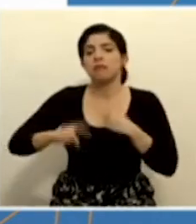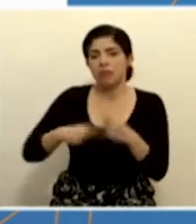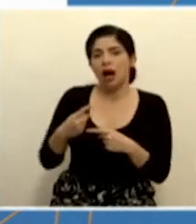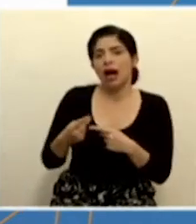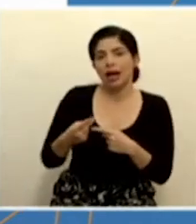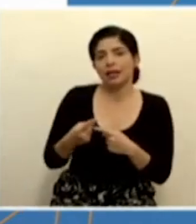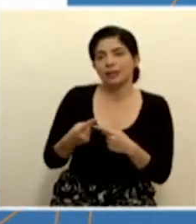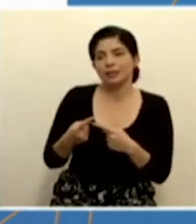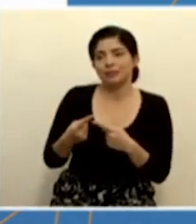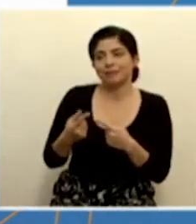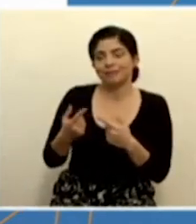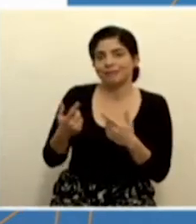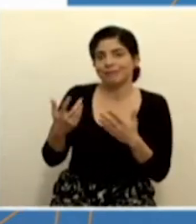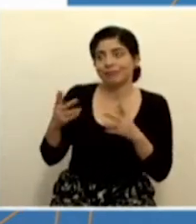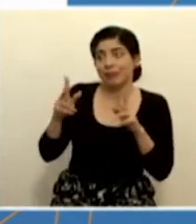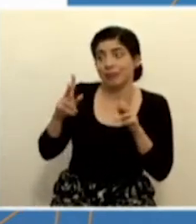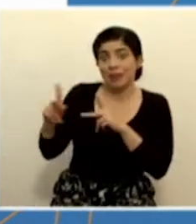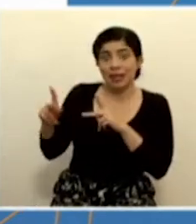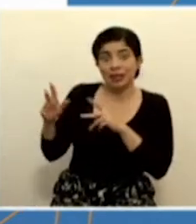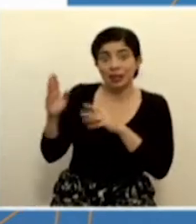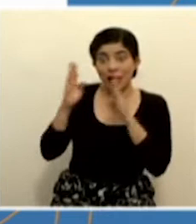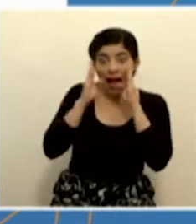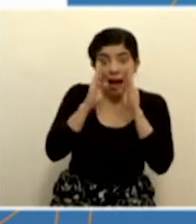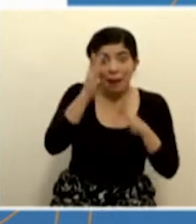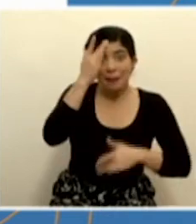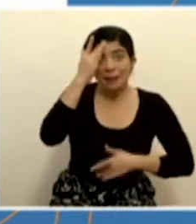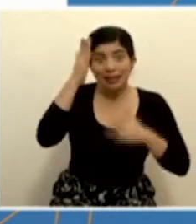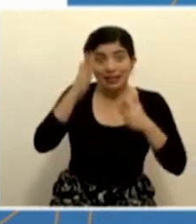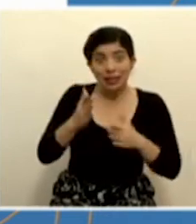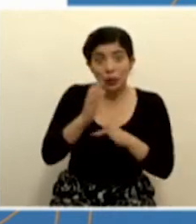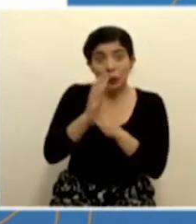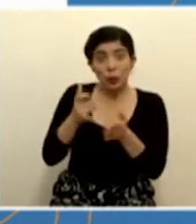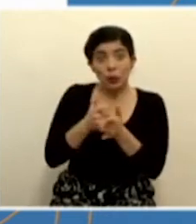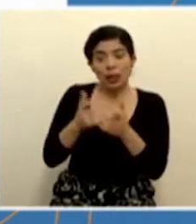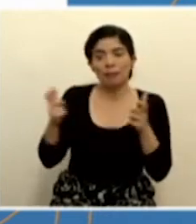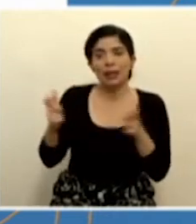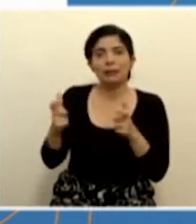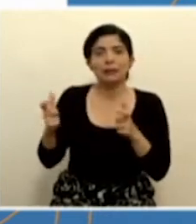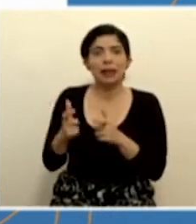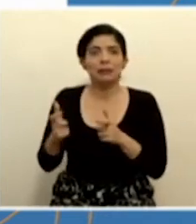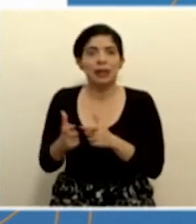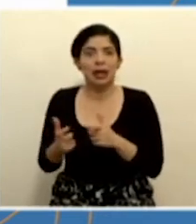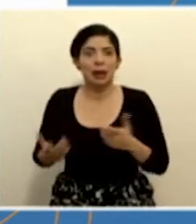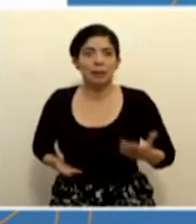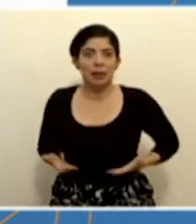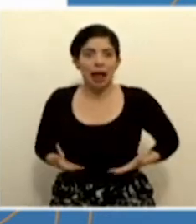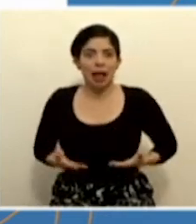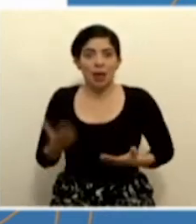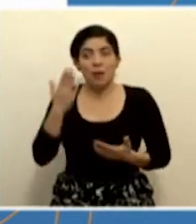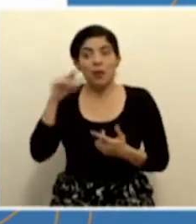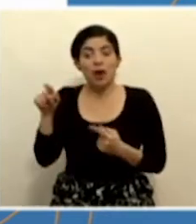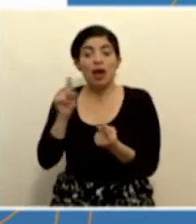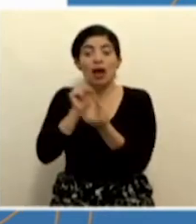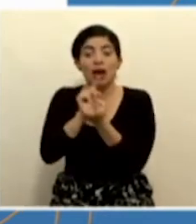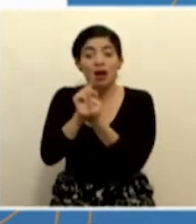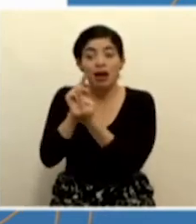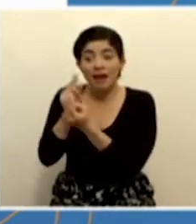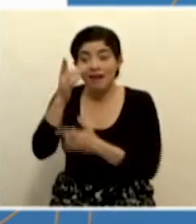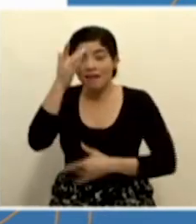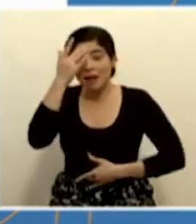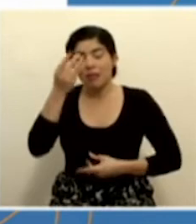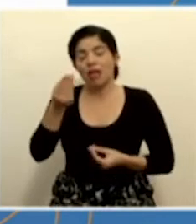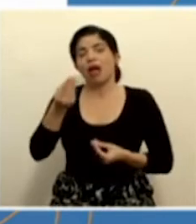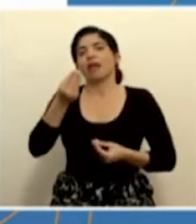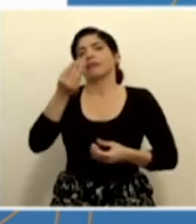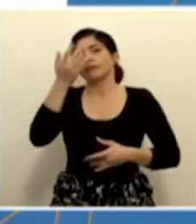disminución de la capacidad para atención de pacientes en unidades de cuidados intensivos productos de contacto con enfermedades de incapacidades